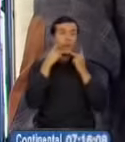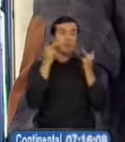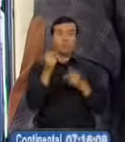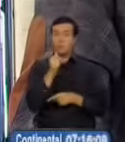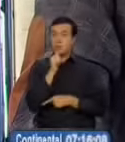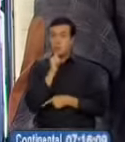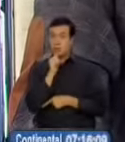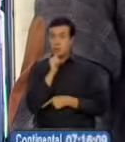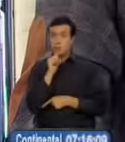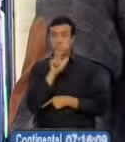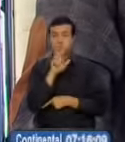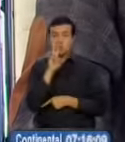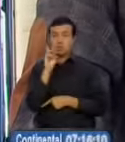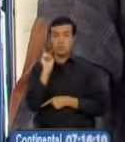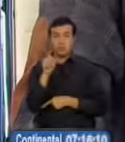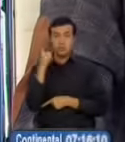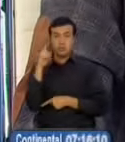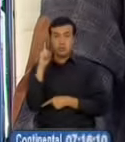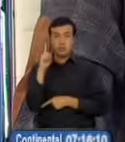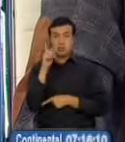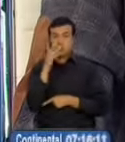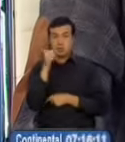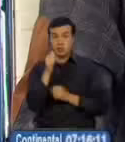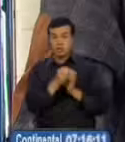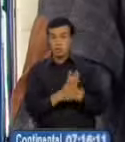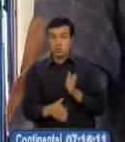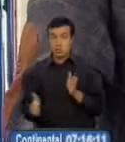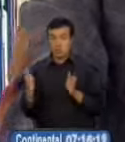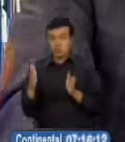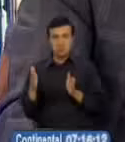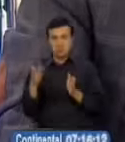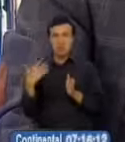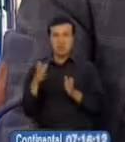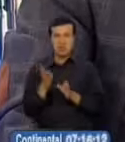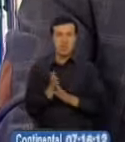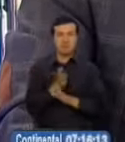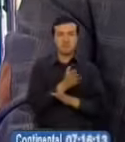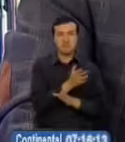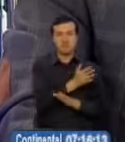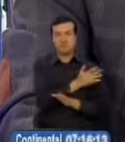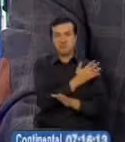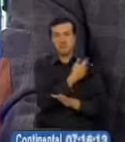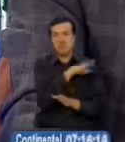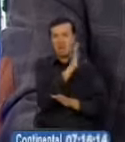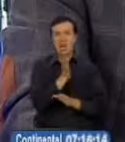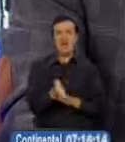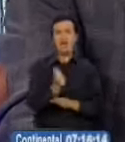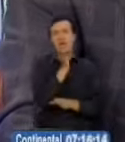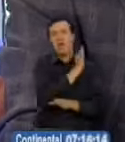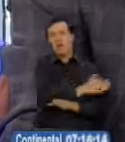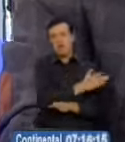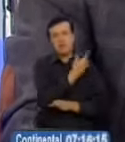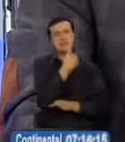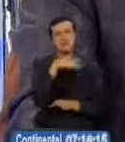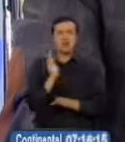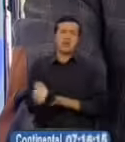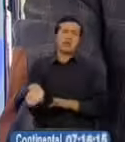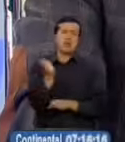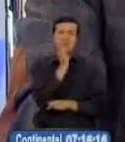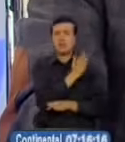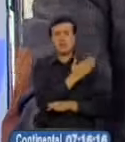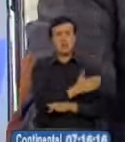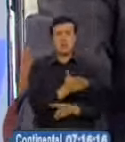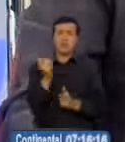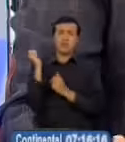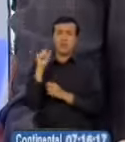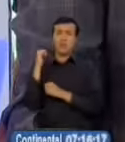y lo privado, y los 36 mil millones no se fueron en los 10 años, se fueron, eso ya se vienen yendo desde hace tiempo, desde hace mucho tiempo.